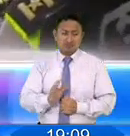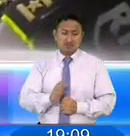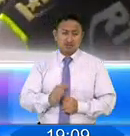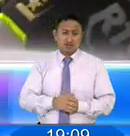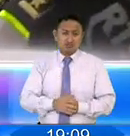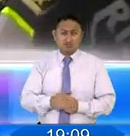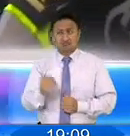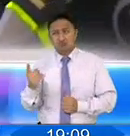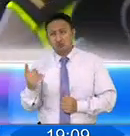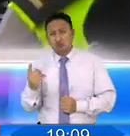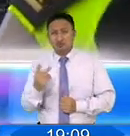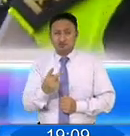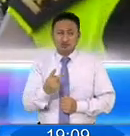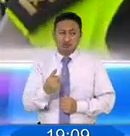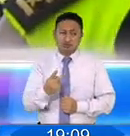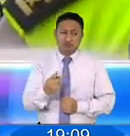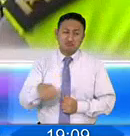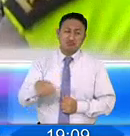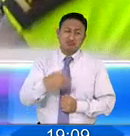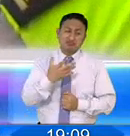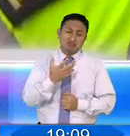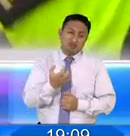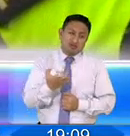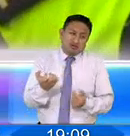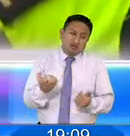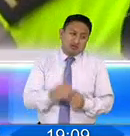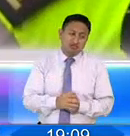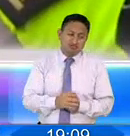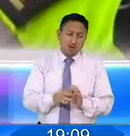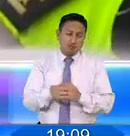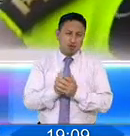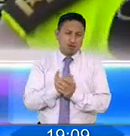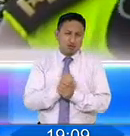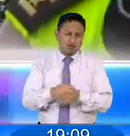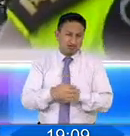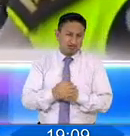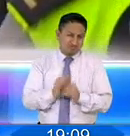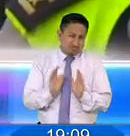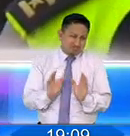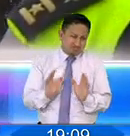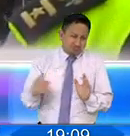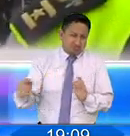uno que otro por ahí infiltrado que pretendió de pronto aprovecharse la circunstancia que,